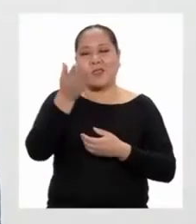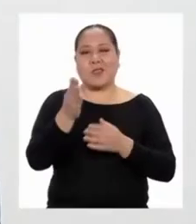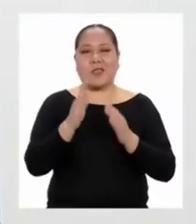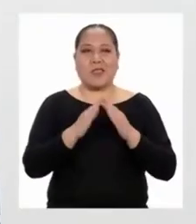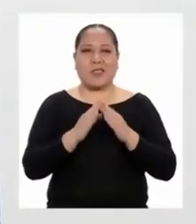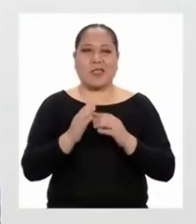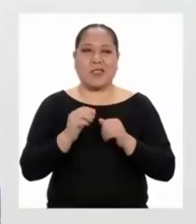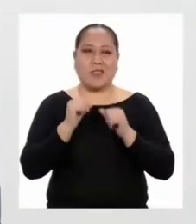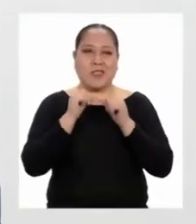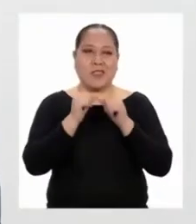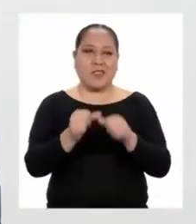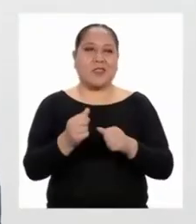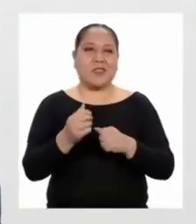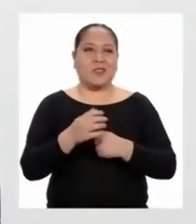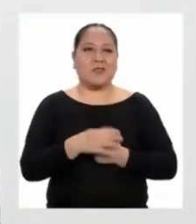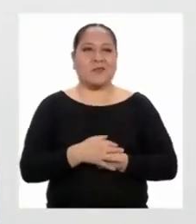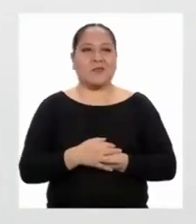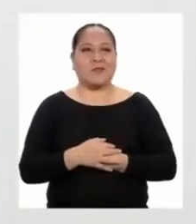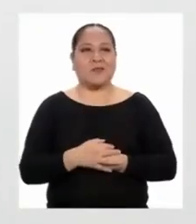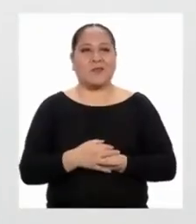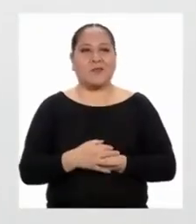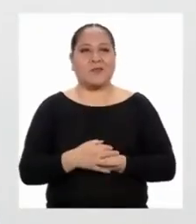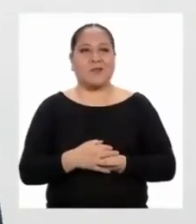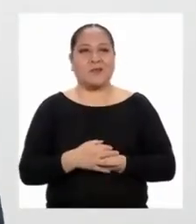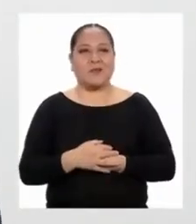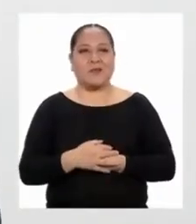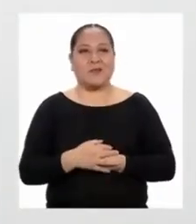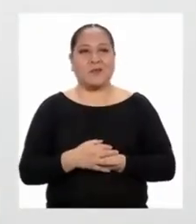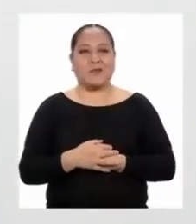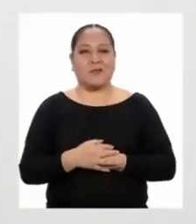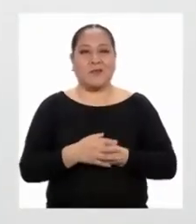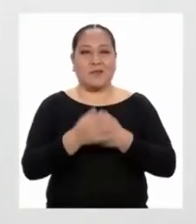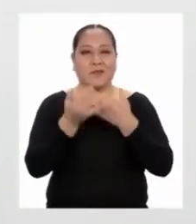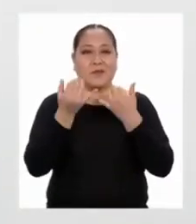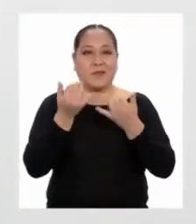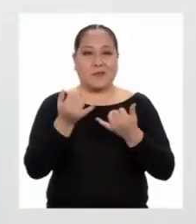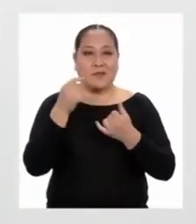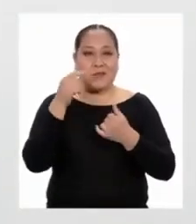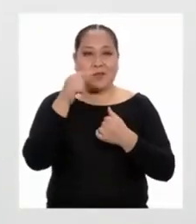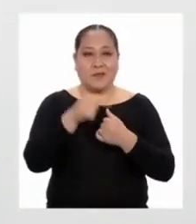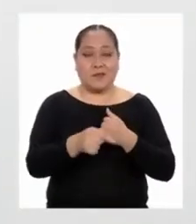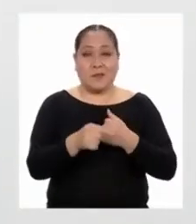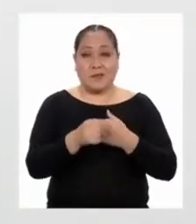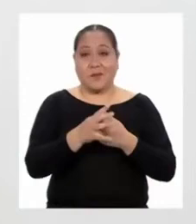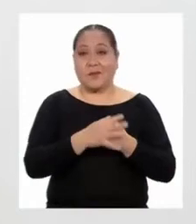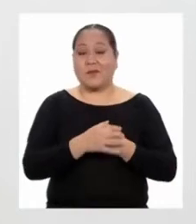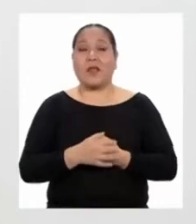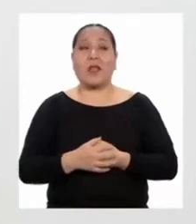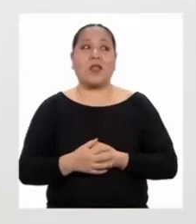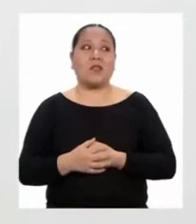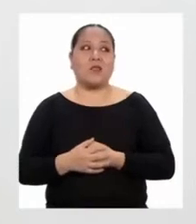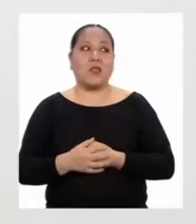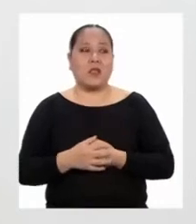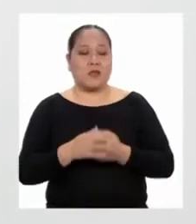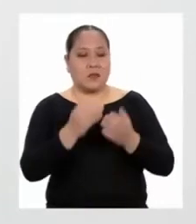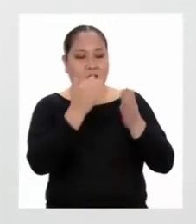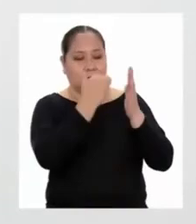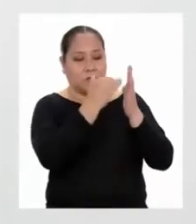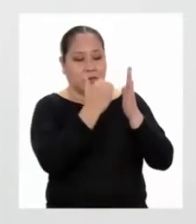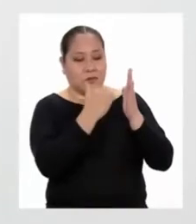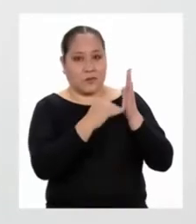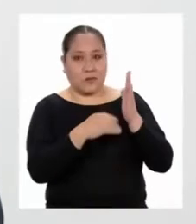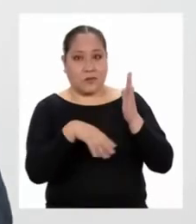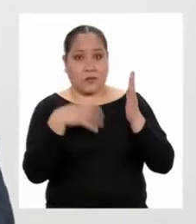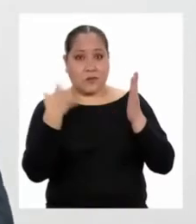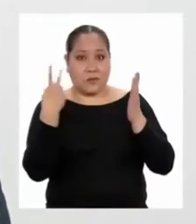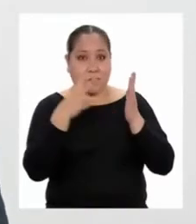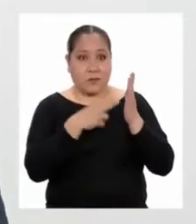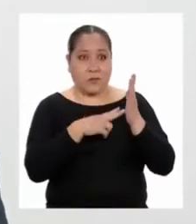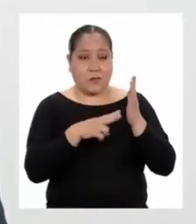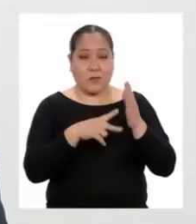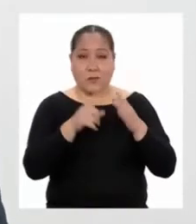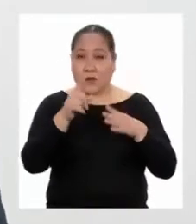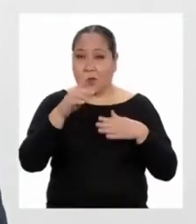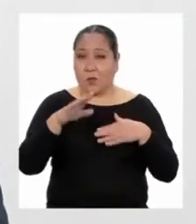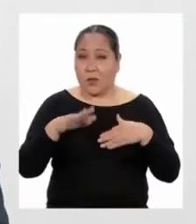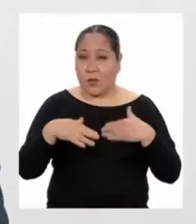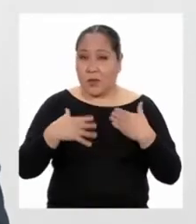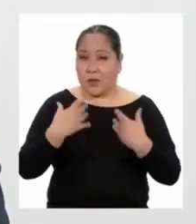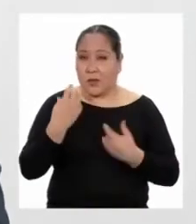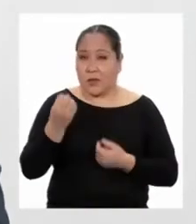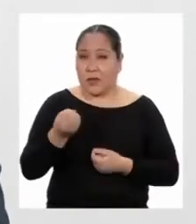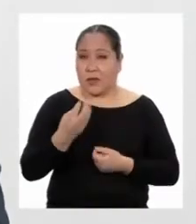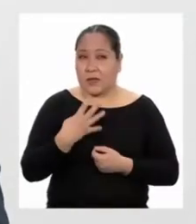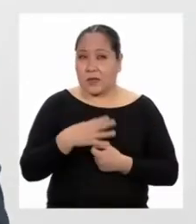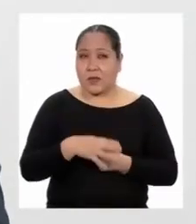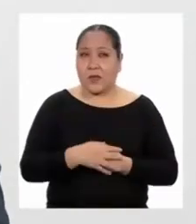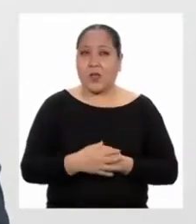Sigamos entonces, Jonathan. A partir de estos párrafos que hemos leído hasta el momento, ¿podrías decirme cómo